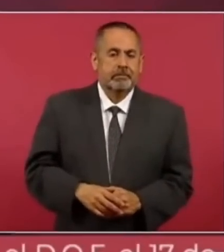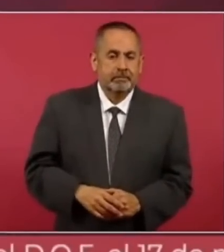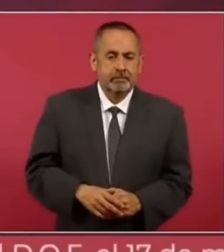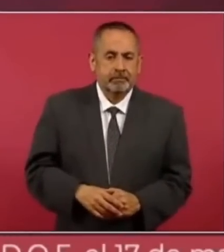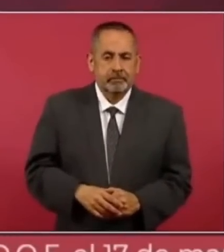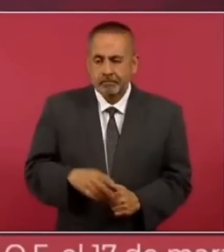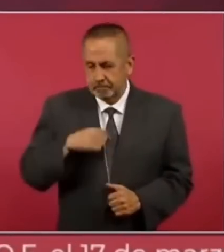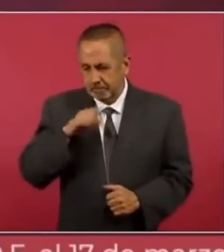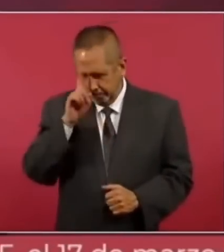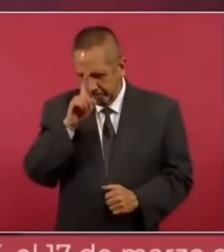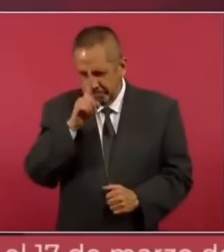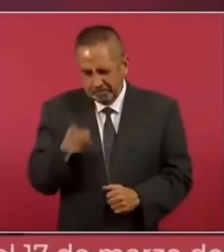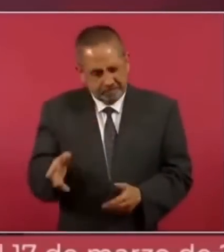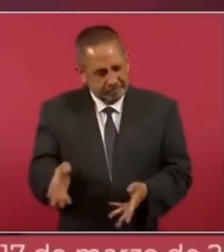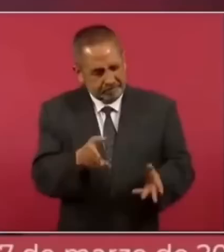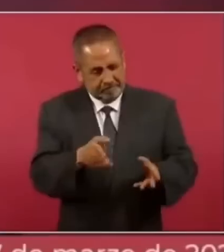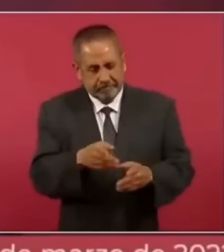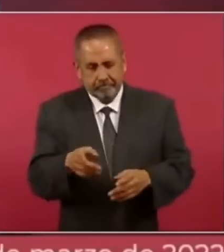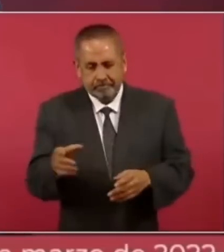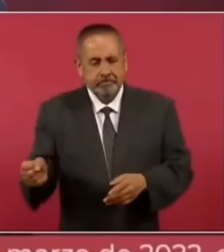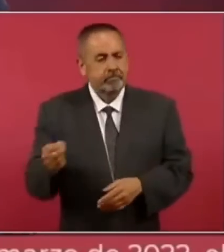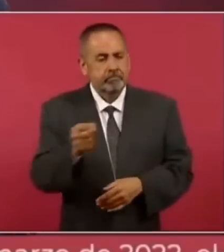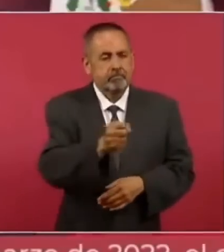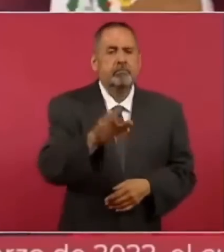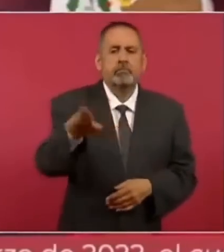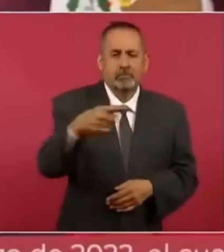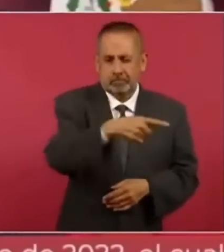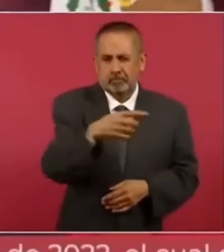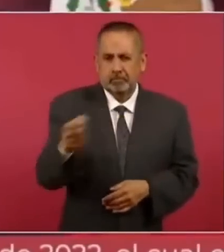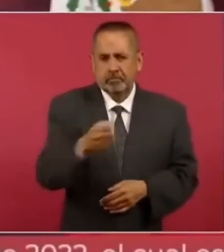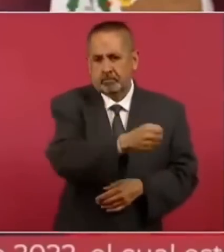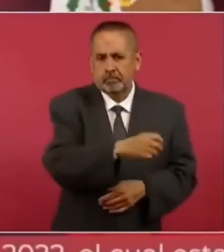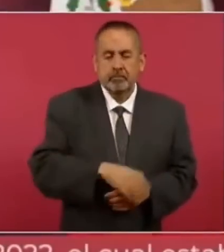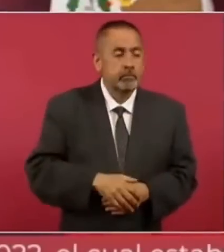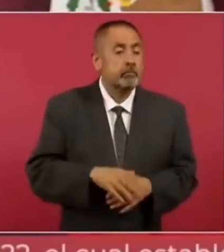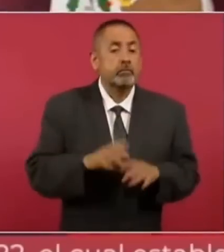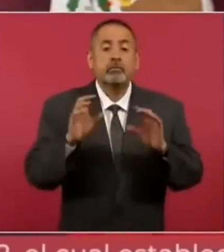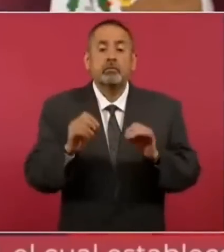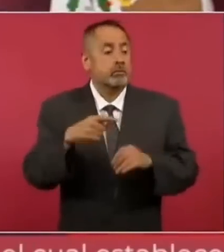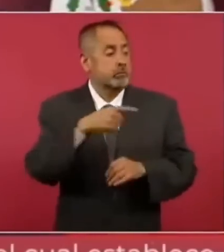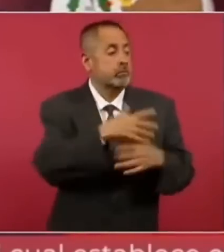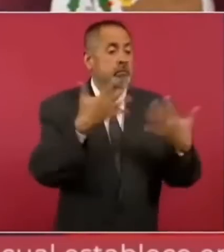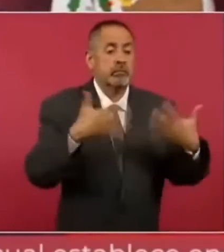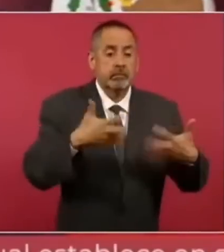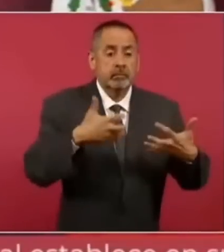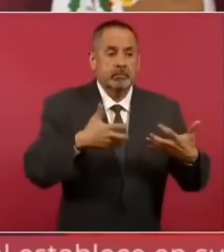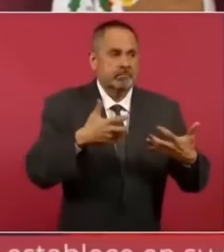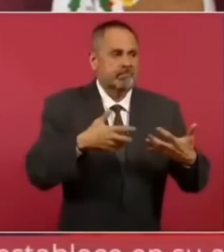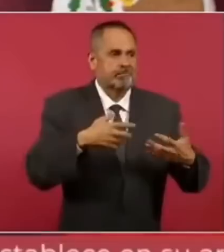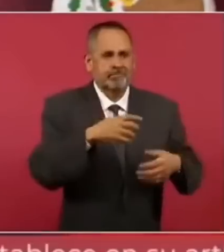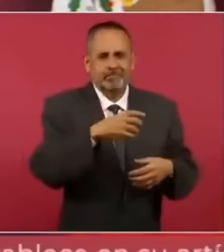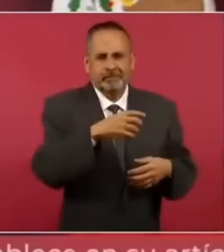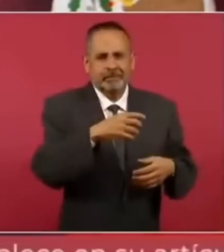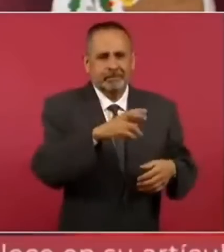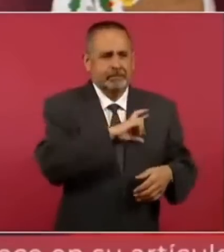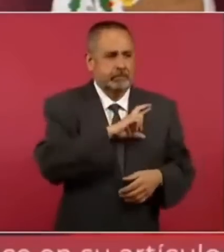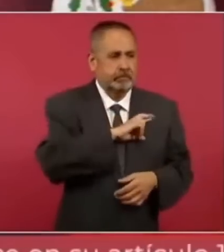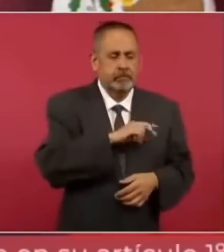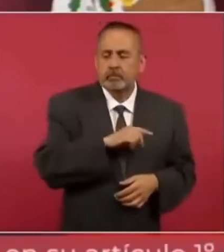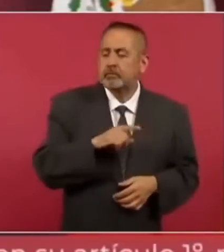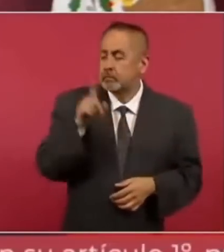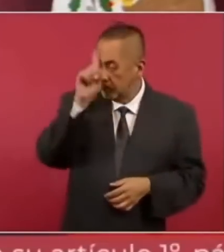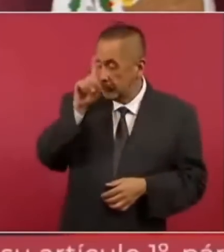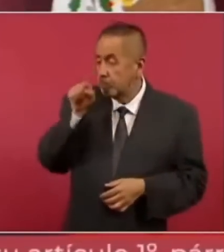los recomendaban los jefes de las empresas, de las corporaciones, y estaban al servicio de